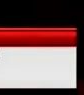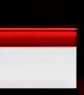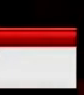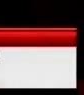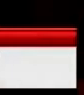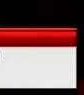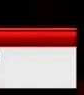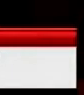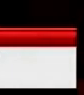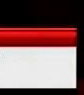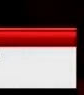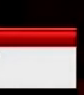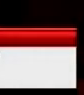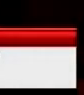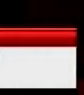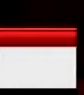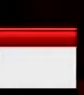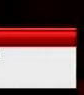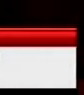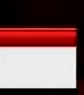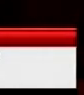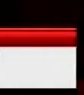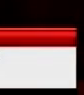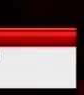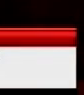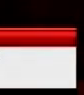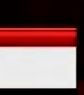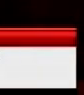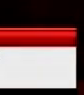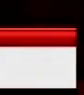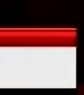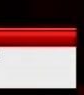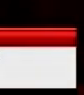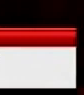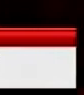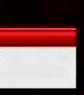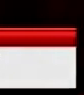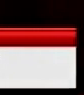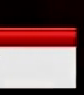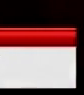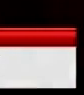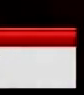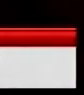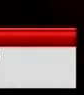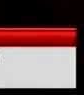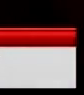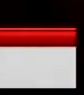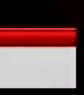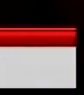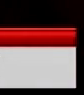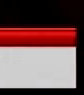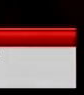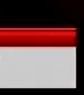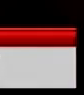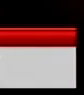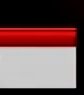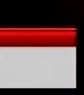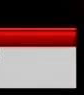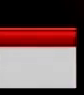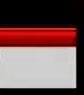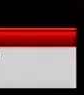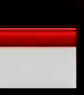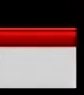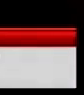paraguas legal que corresponde, las fuerzas del orden, tanto la Policía Nacional como las Fuerzas Armadas, no van a tener la capacidad de